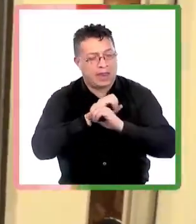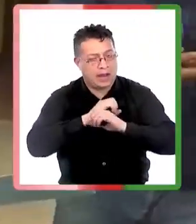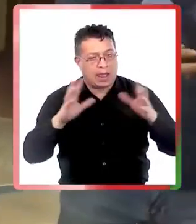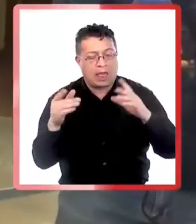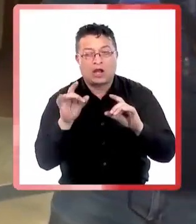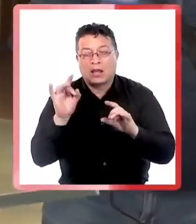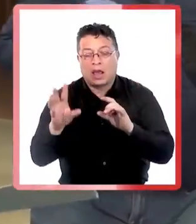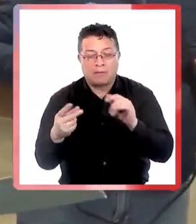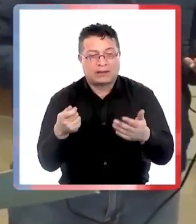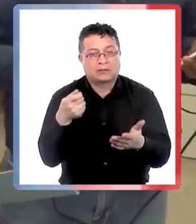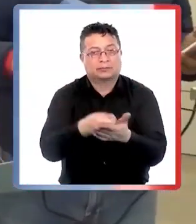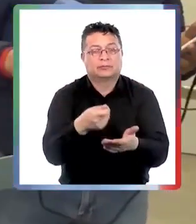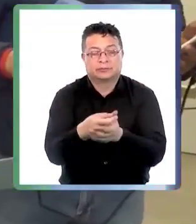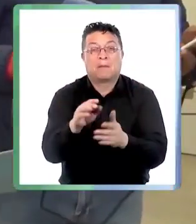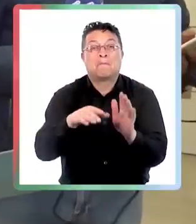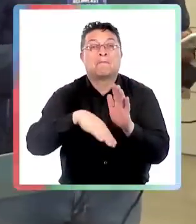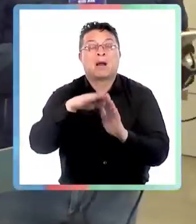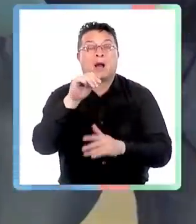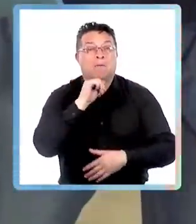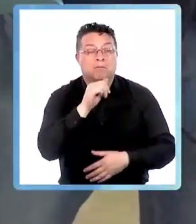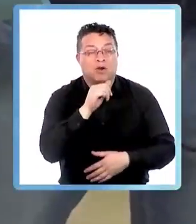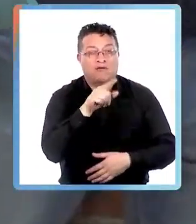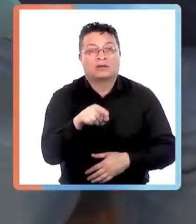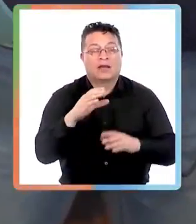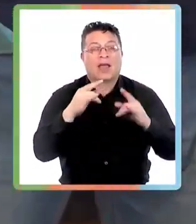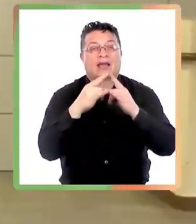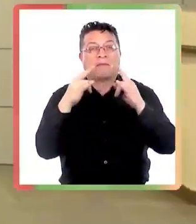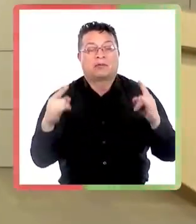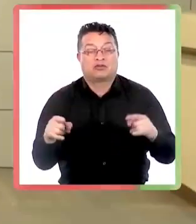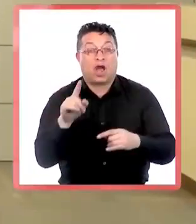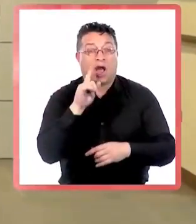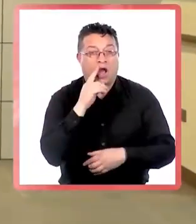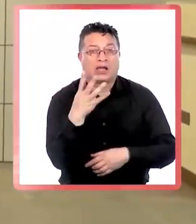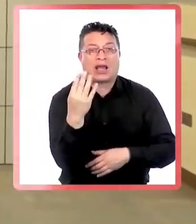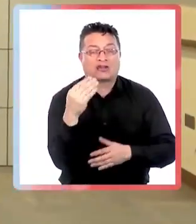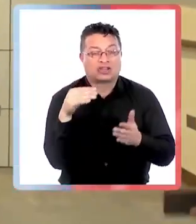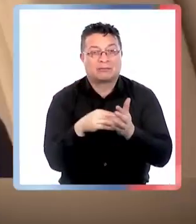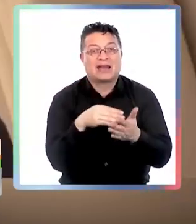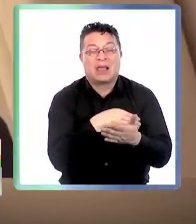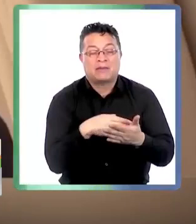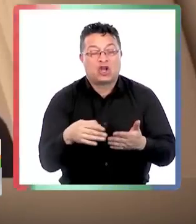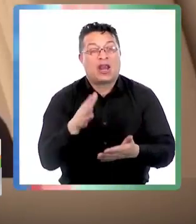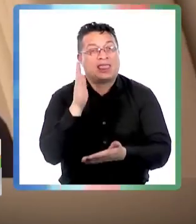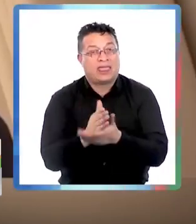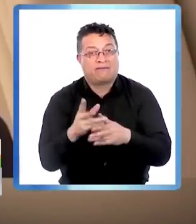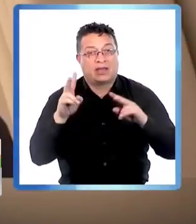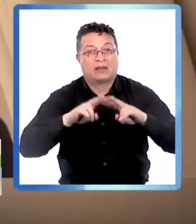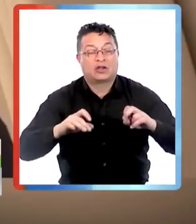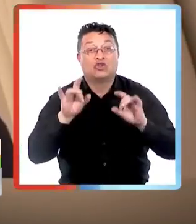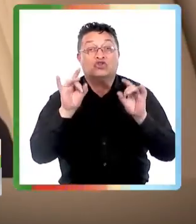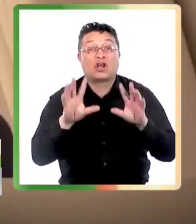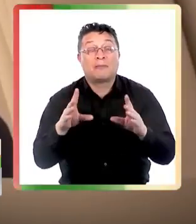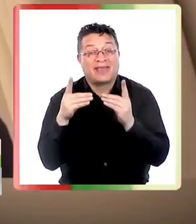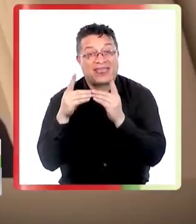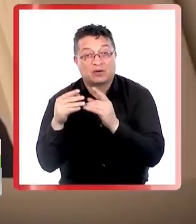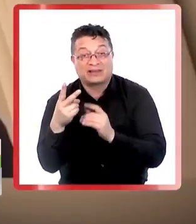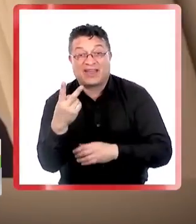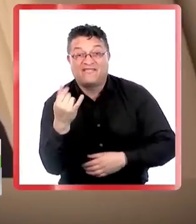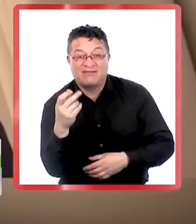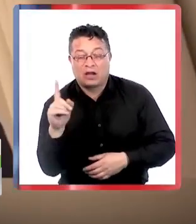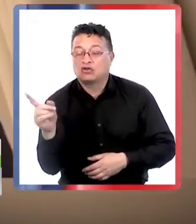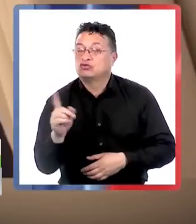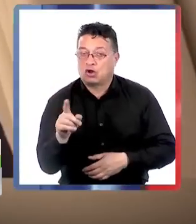capaces de dilucidar cada uno de los recursos del Estado destinados a la gente más humilde de la línea de campamento. Aquí hay 14.000 millones de pesos que tienen que ser investigados, no solo de